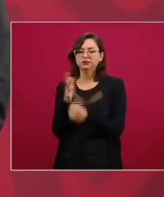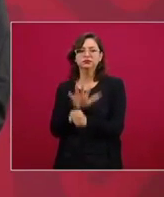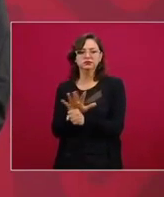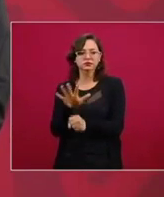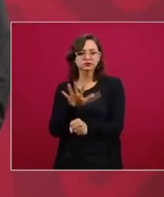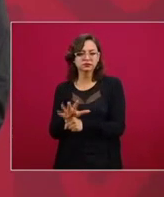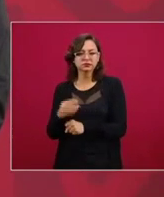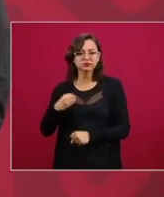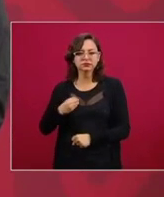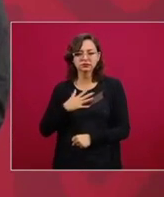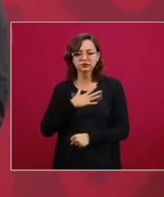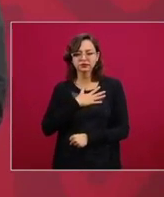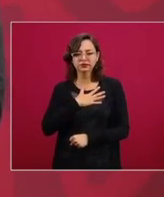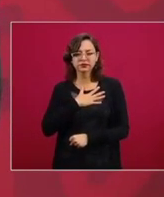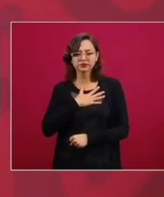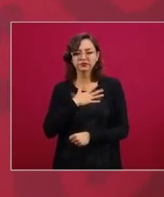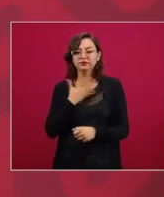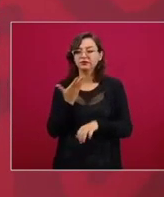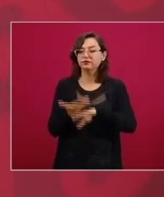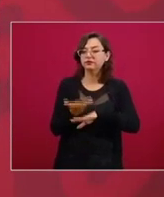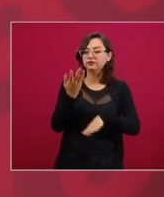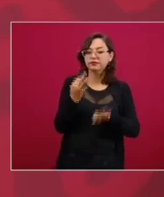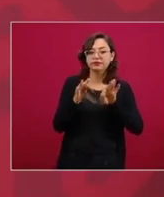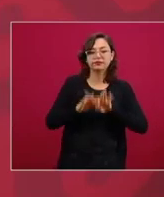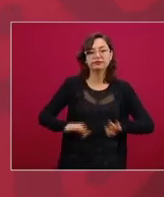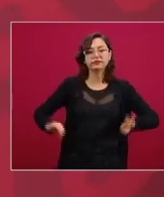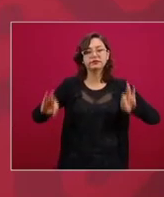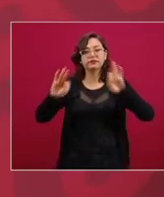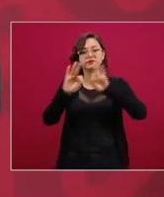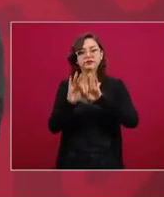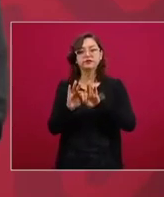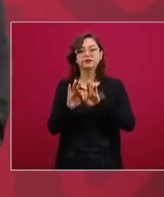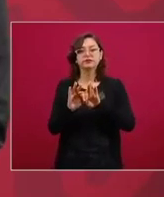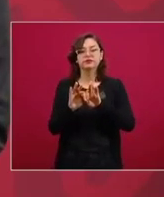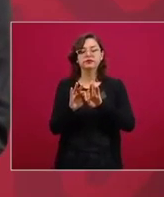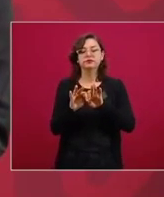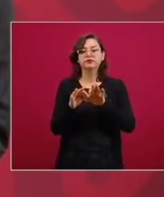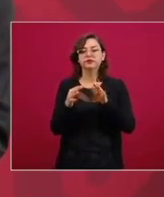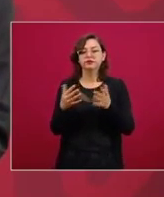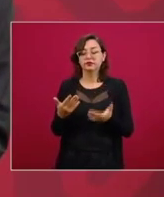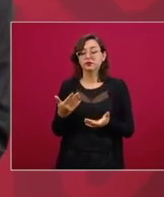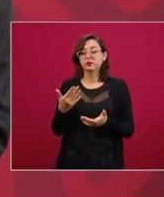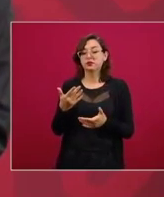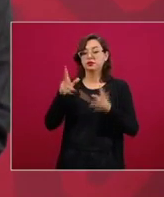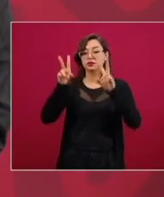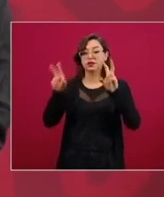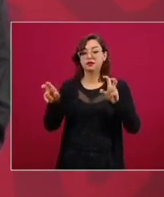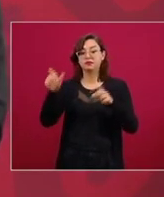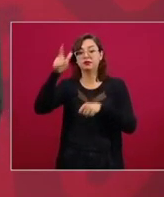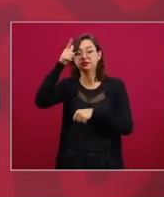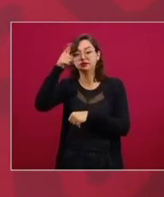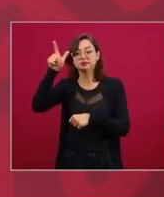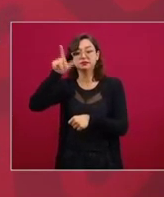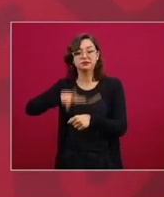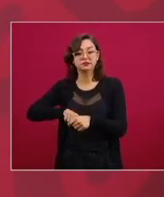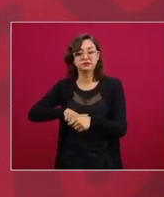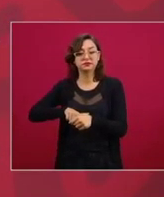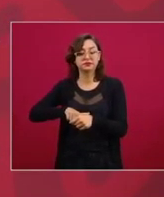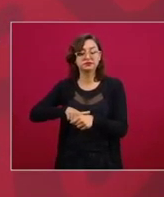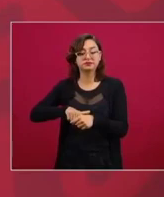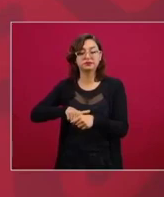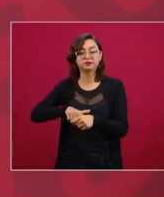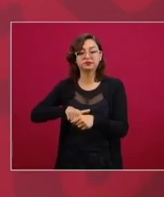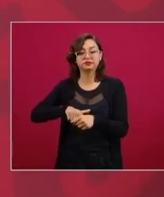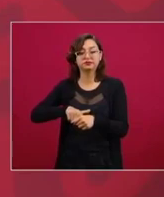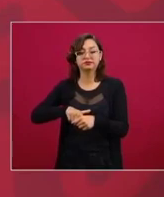Un tamalito, ¿por qué no? Sí, sí, sí. Doble felicitación. No, oh, todo quieren las educadoras.